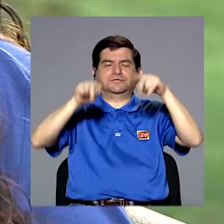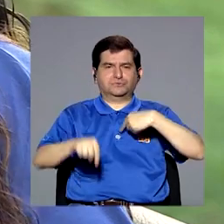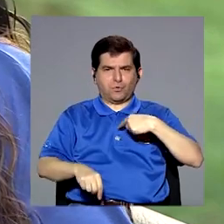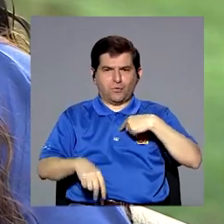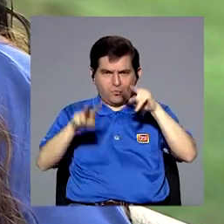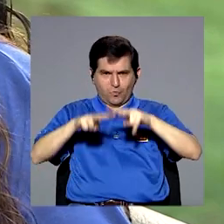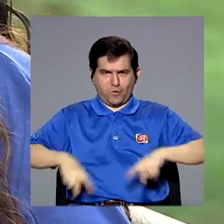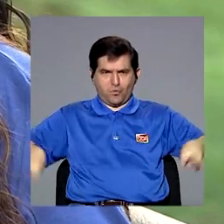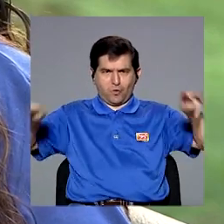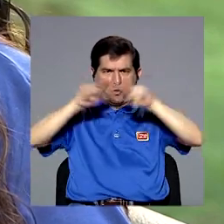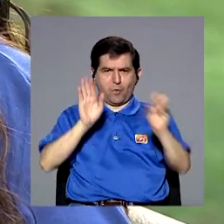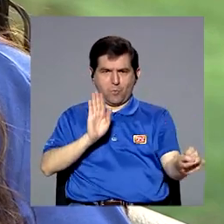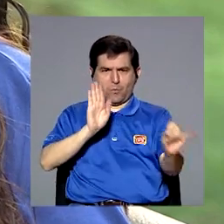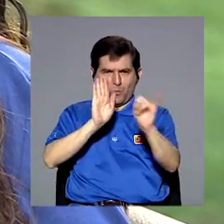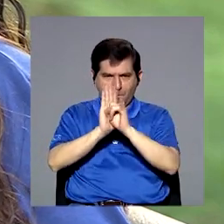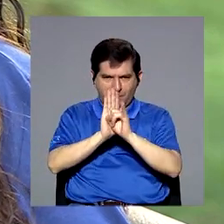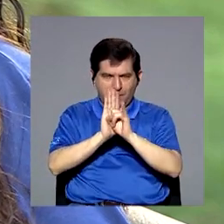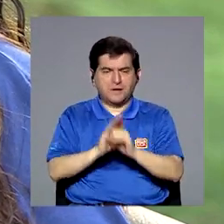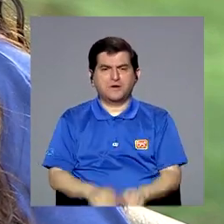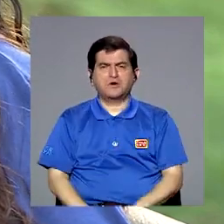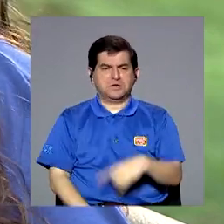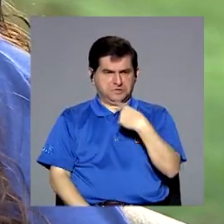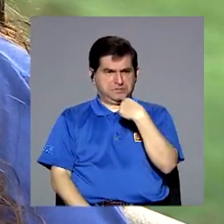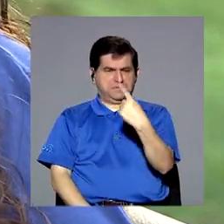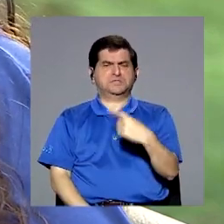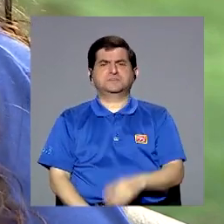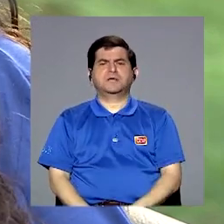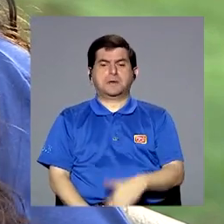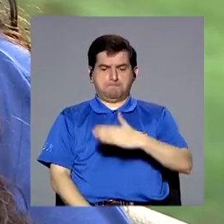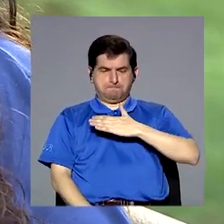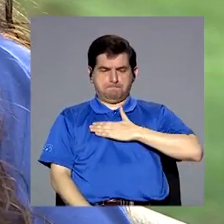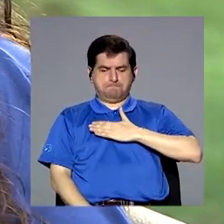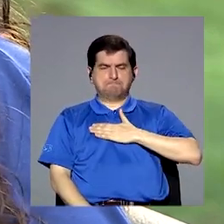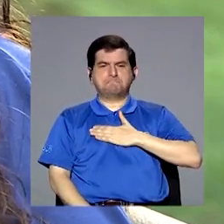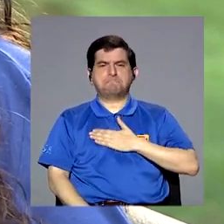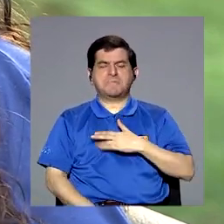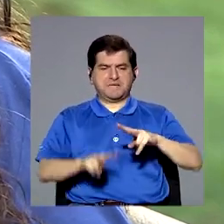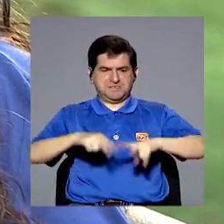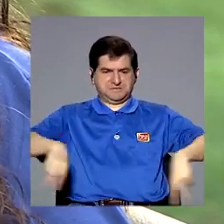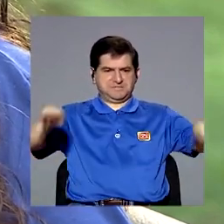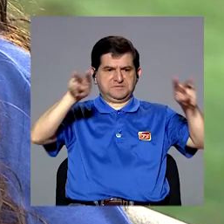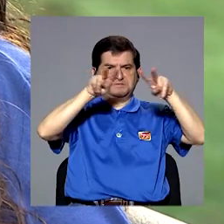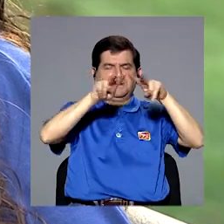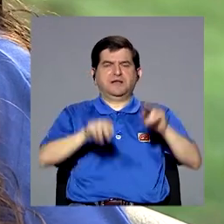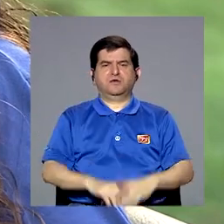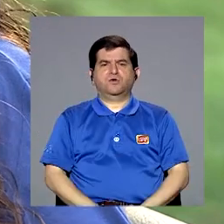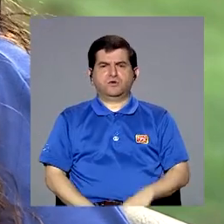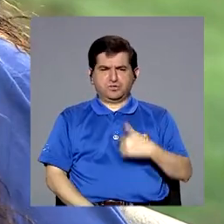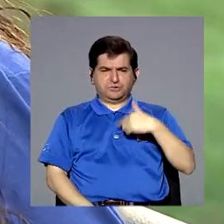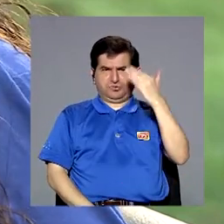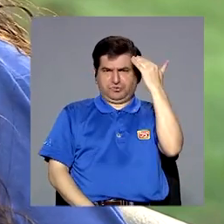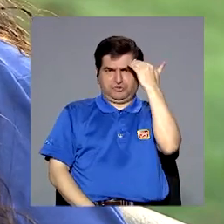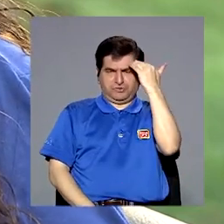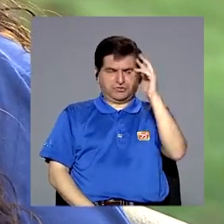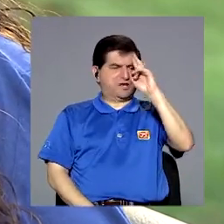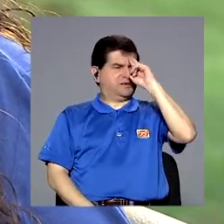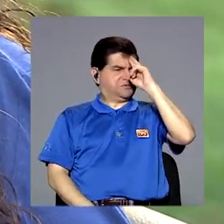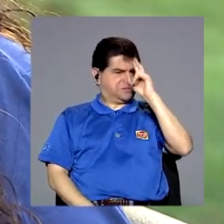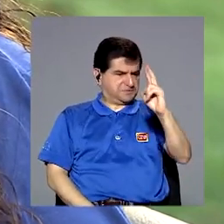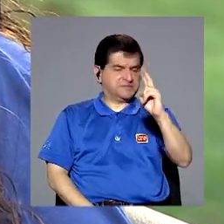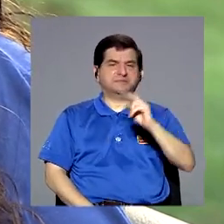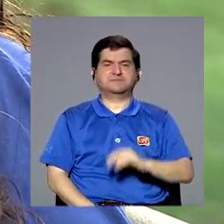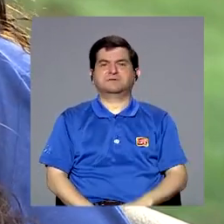uno tiene los valores identificados y puede decir, bueno, estos son mis valores, tengo claro que mi valor es el respeto.